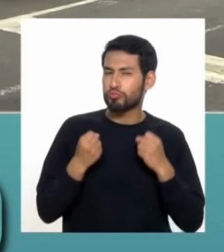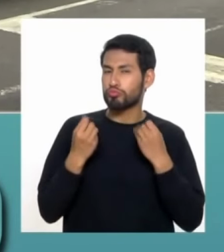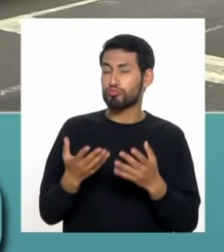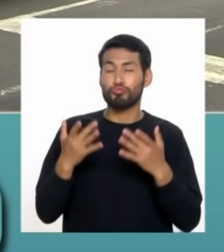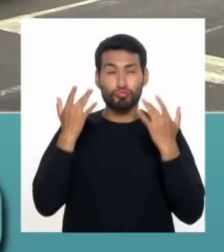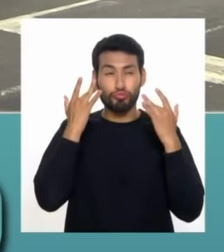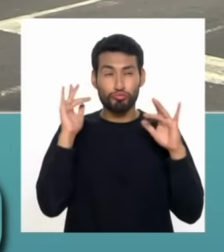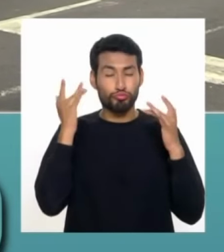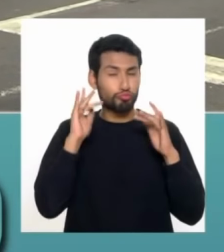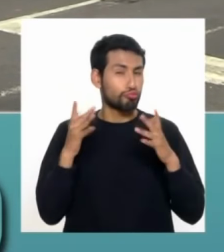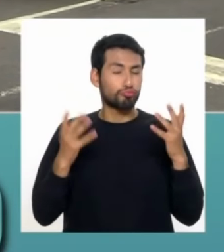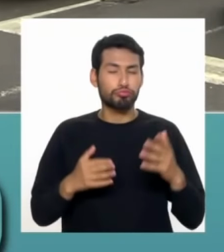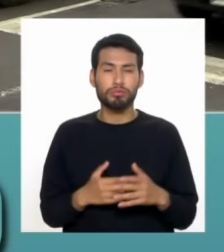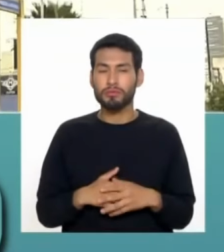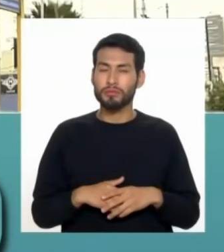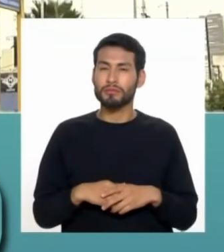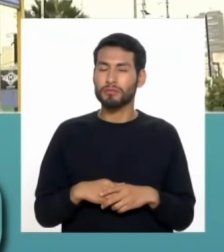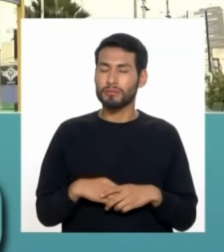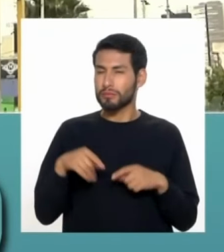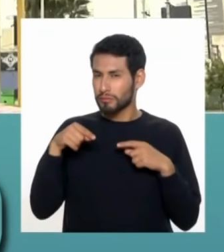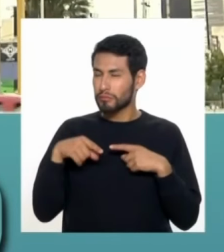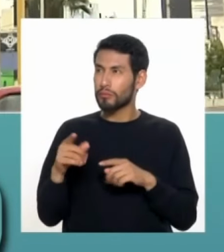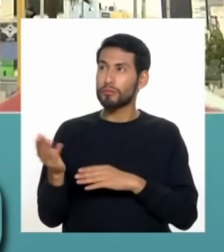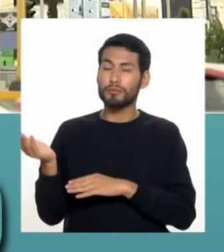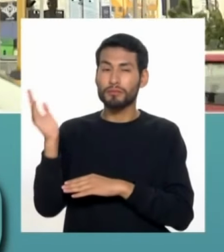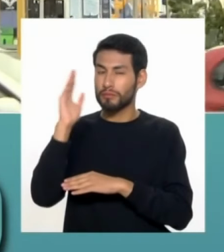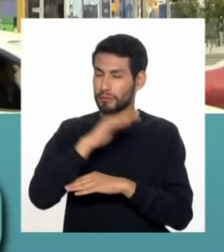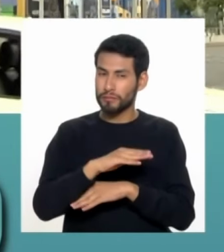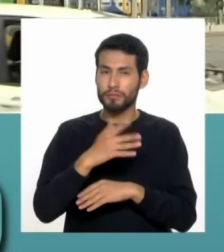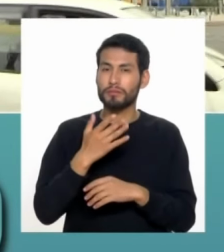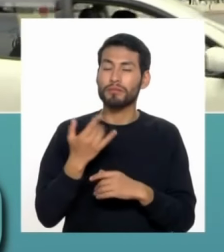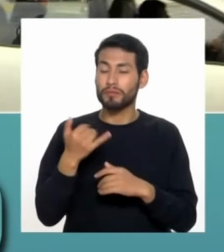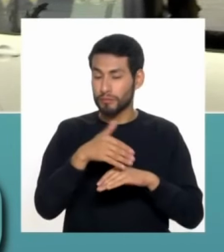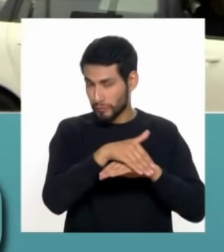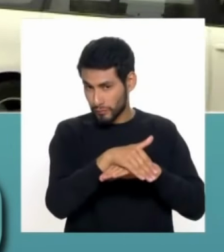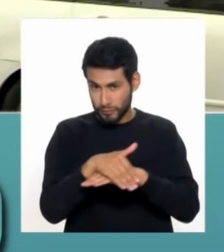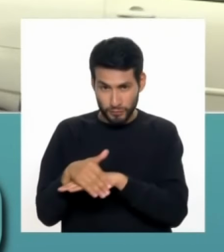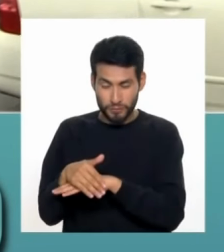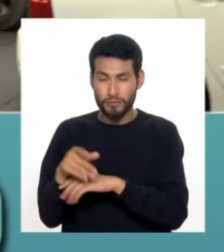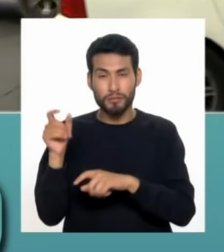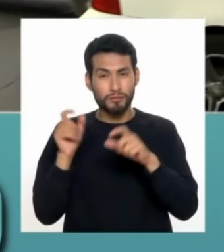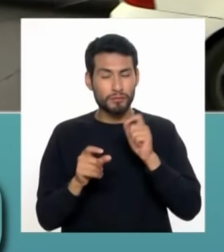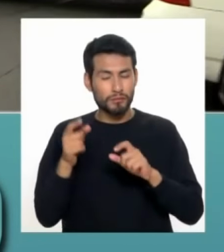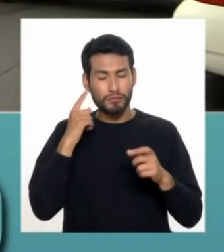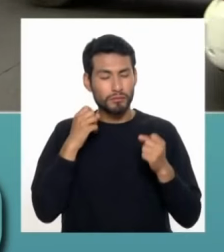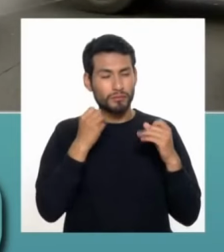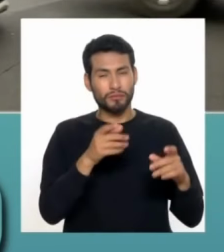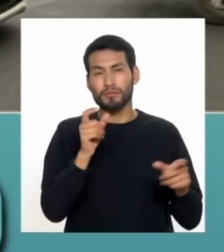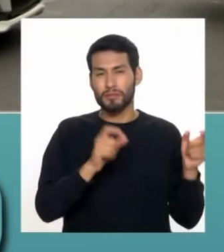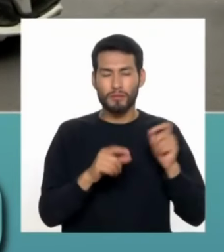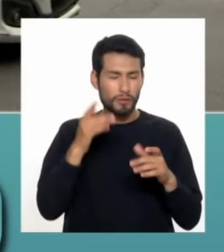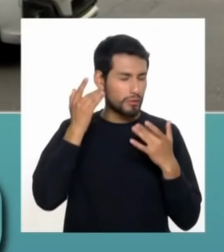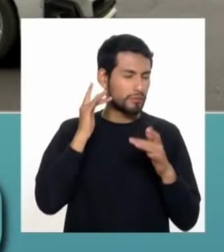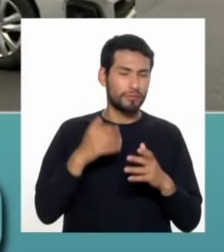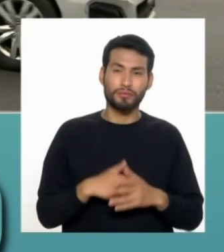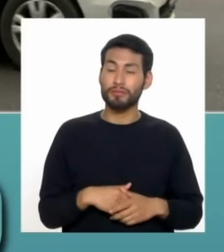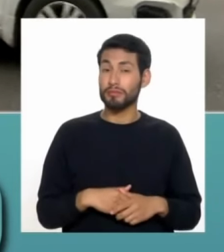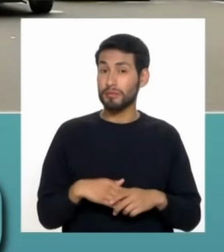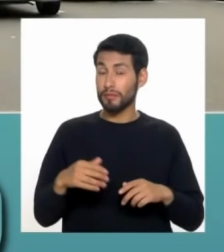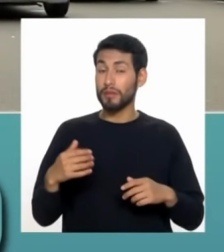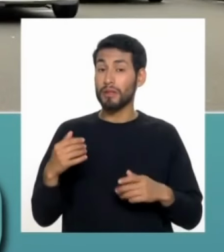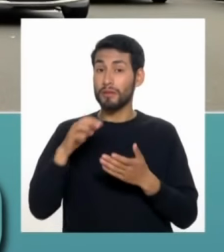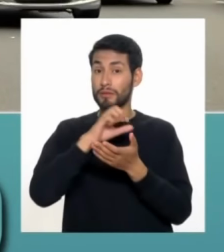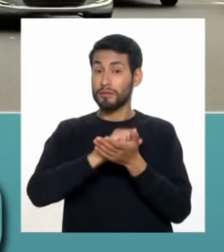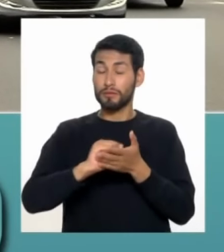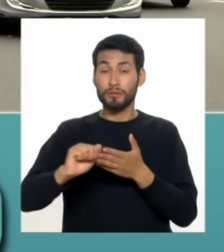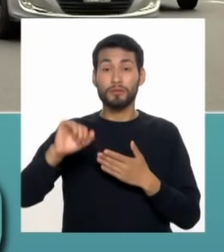afectando el ruido durante el día y durante la noche a la población, ¿no? Durante el mes